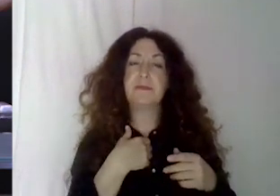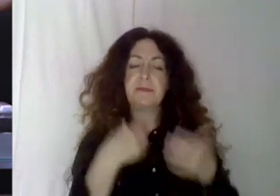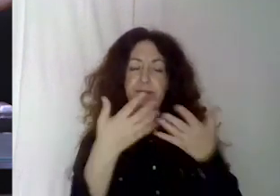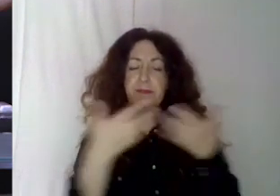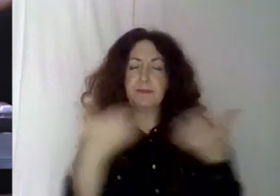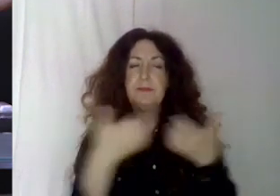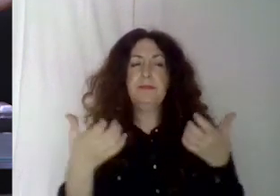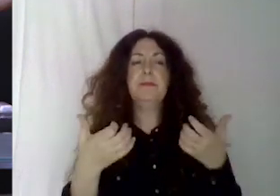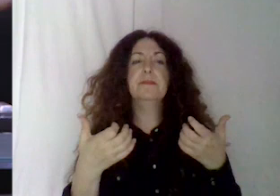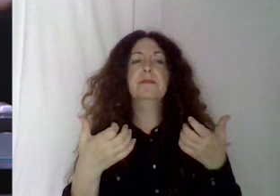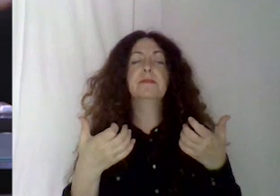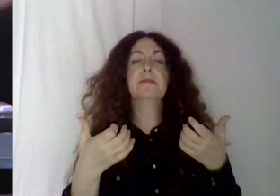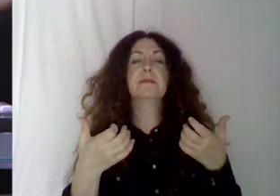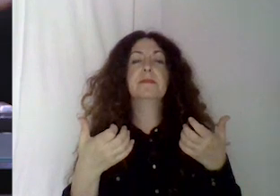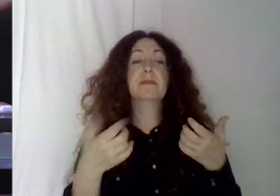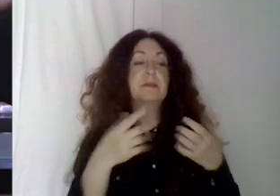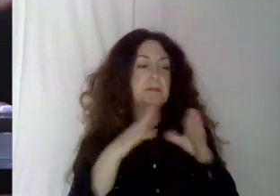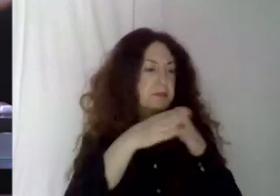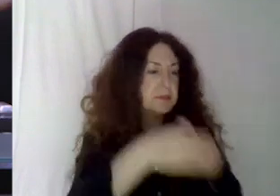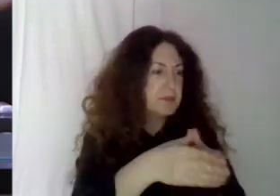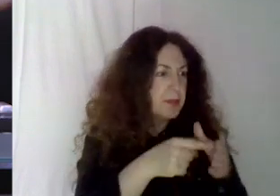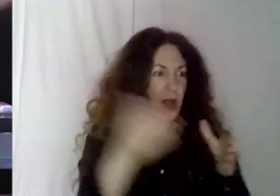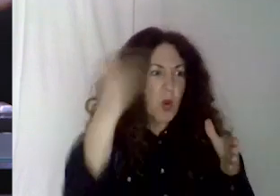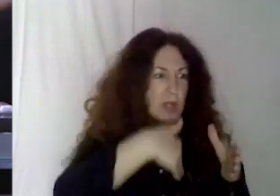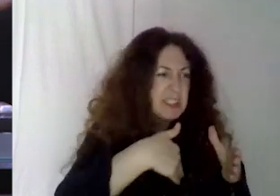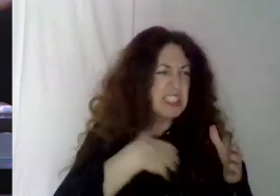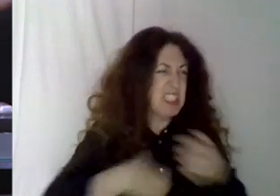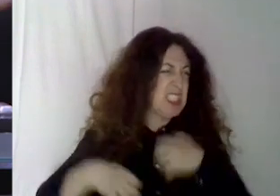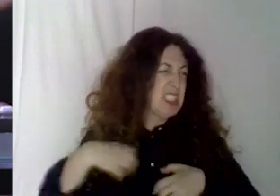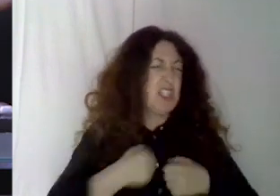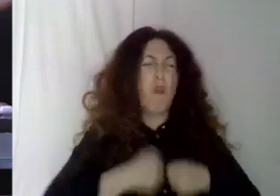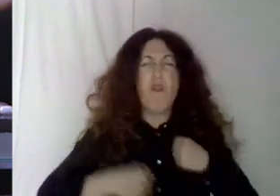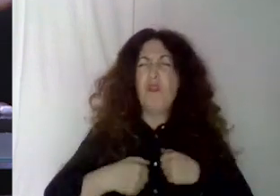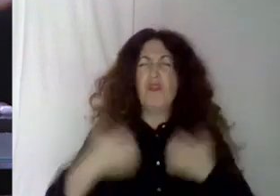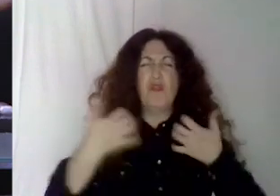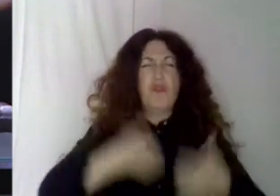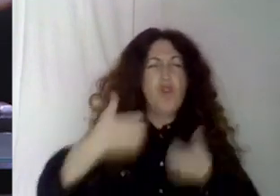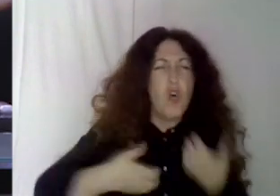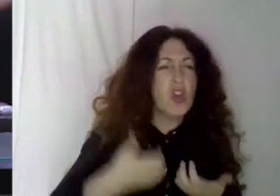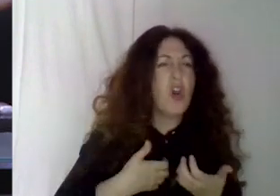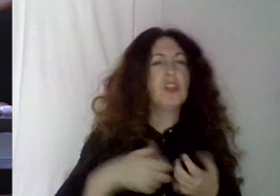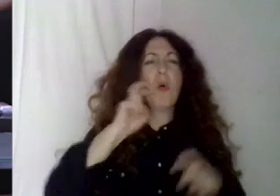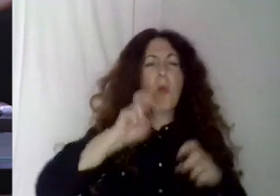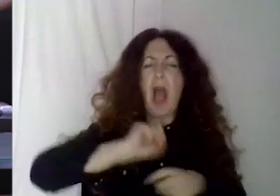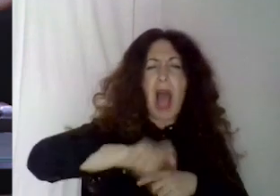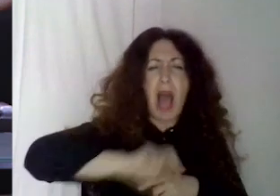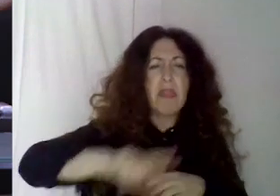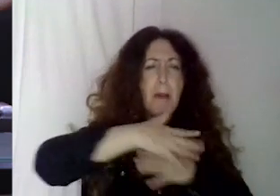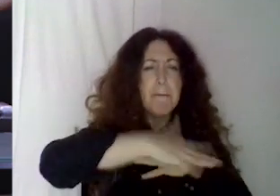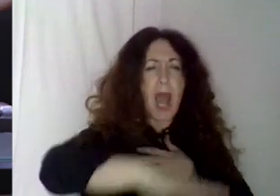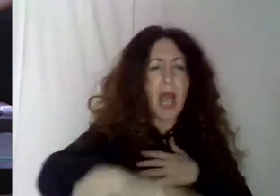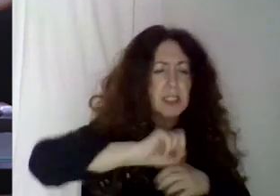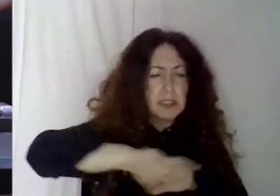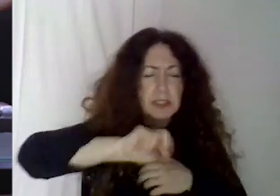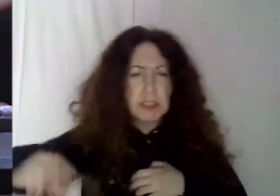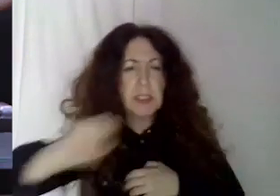Caravaggio lo que tiene es la arrogancia, a diferencia de nuestros personajes de esta tarde, tiene la arrogancia